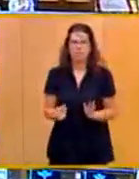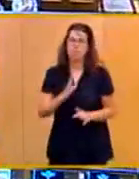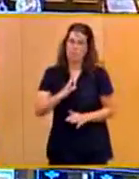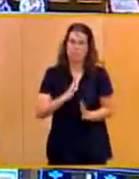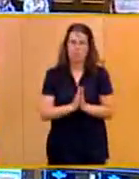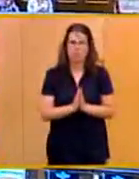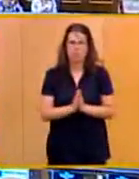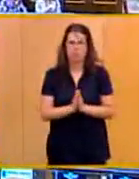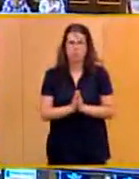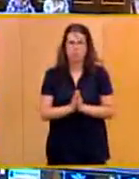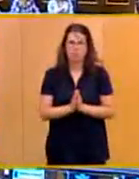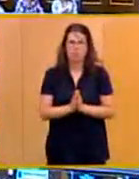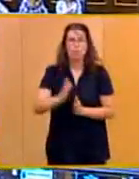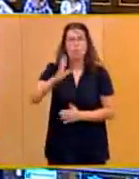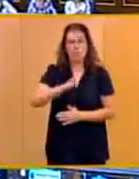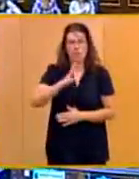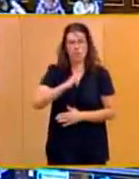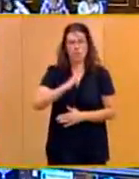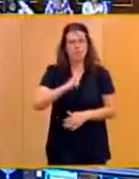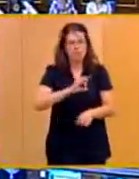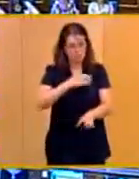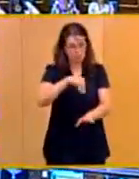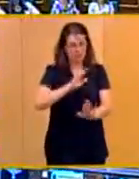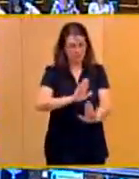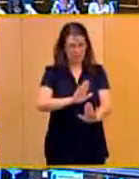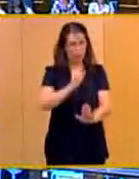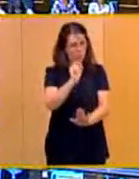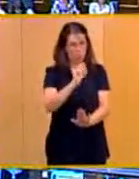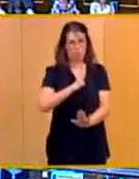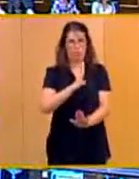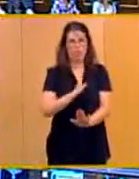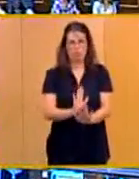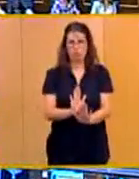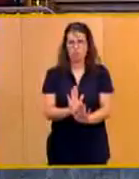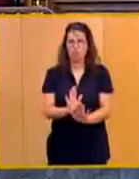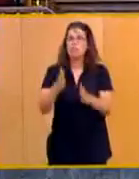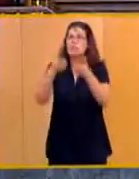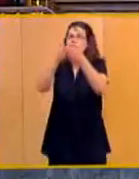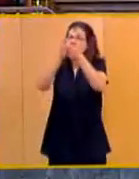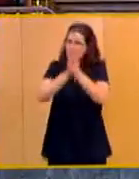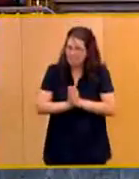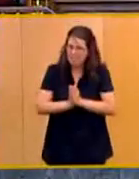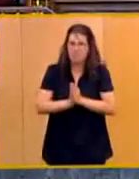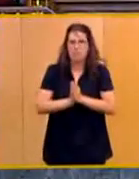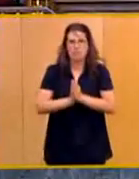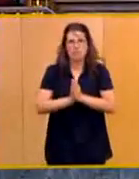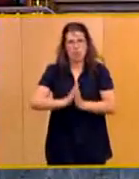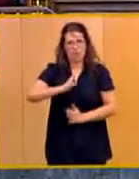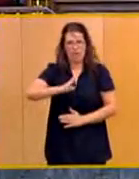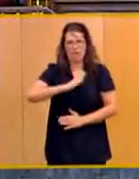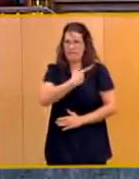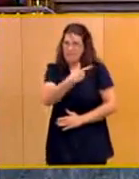Que las cosas Por que favor, hacía... señor presidente. Un momento, por favor. Les ruego tengan la bondad de guardar